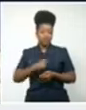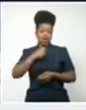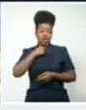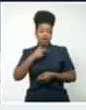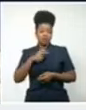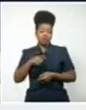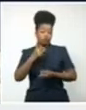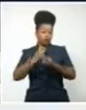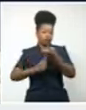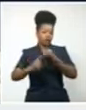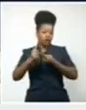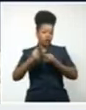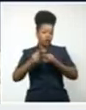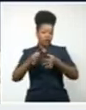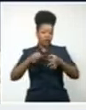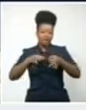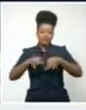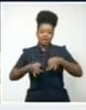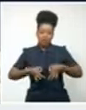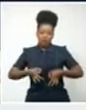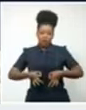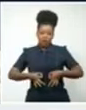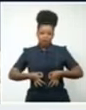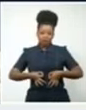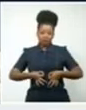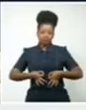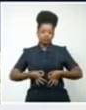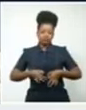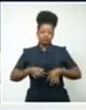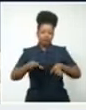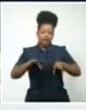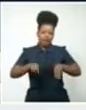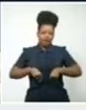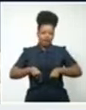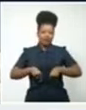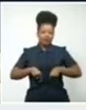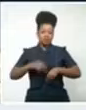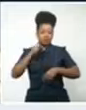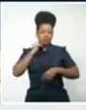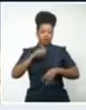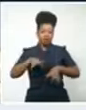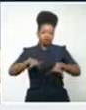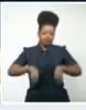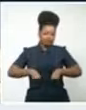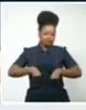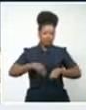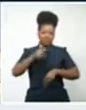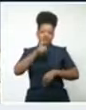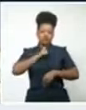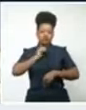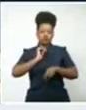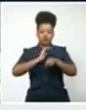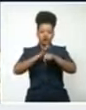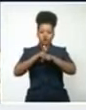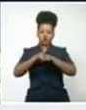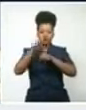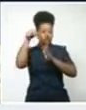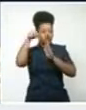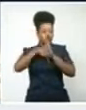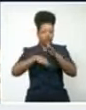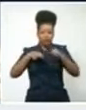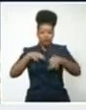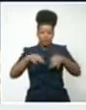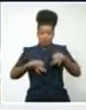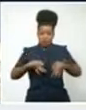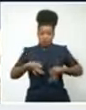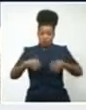célula al cual se adhiere el virus SARS-CoV-2 y penetra en la célula. Como es